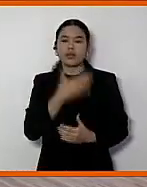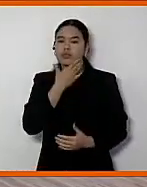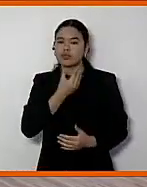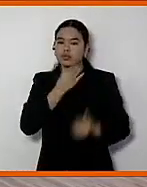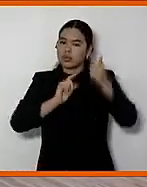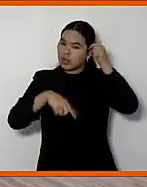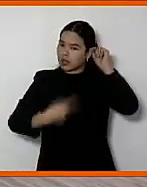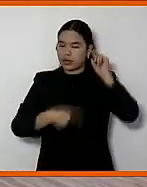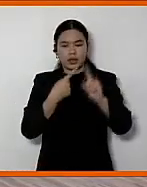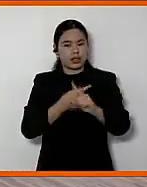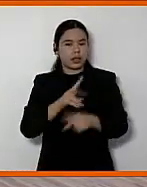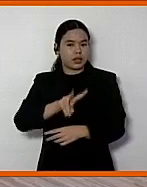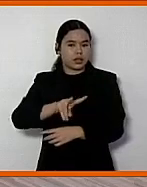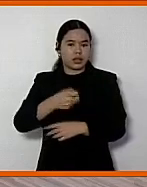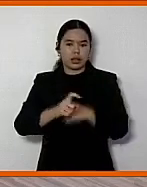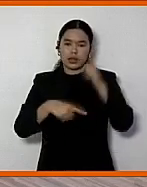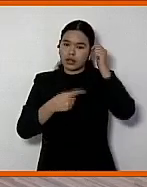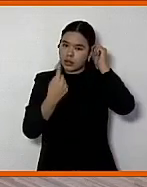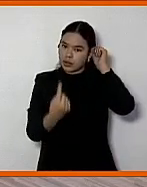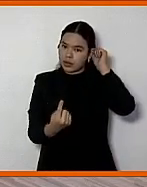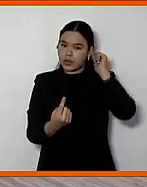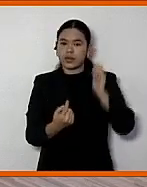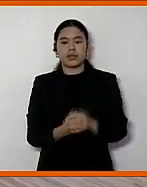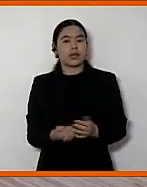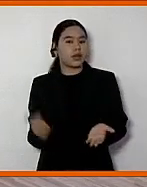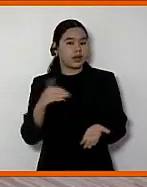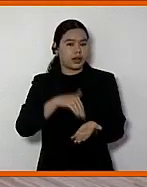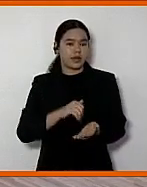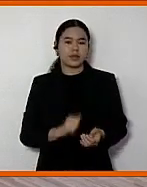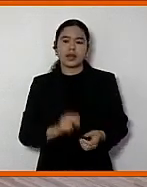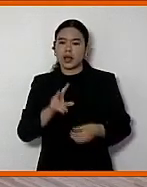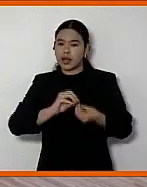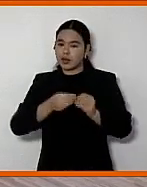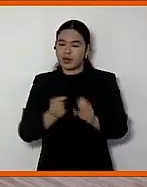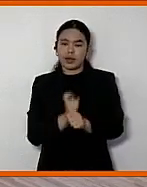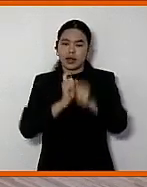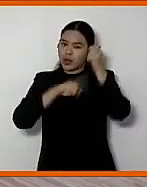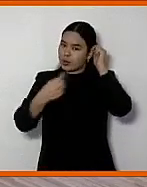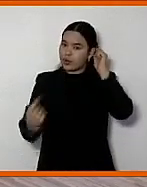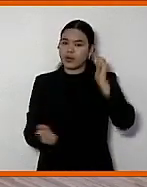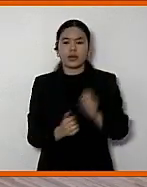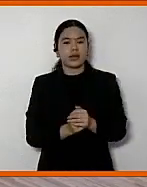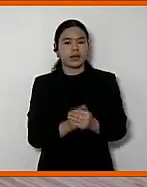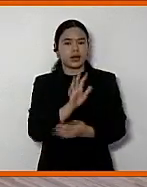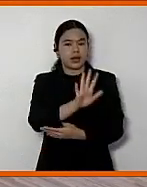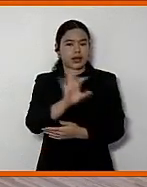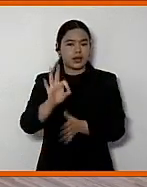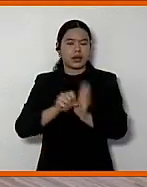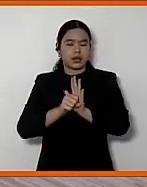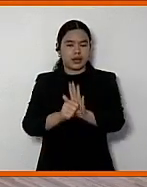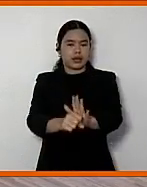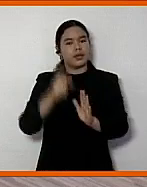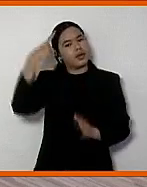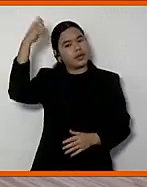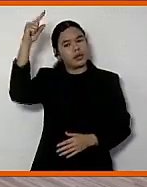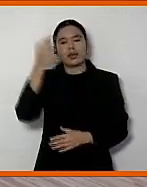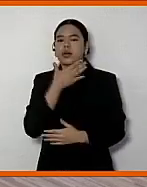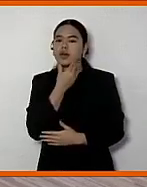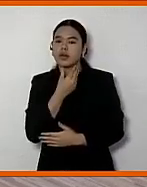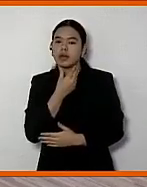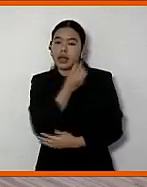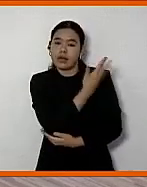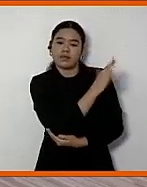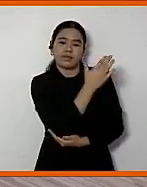para multieke 2x y para +1 reitero el número favorecido para diarios el 59 con su símbolo de sueños